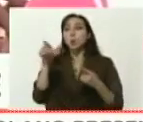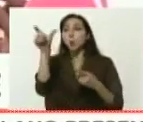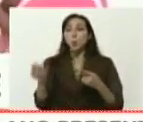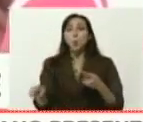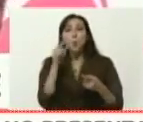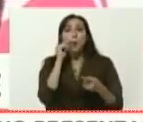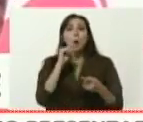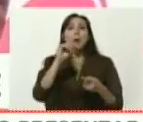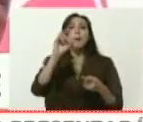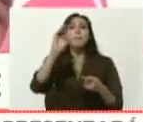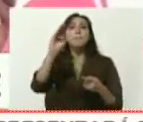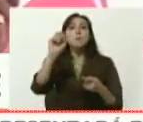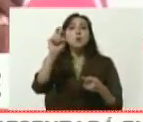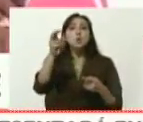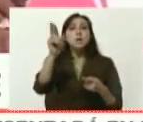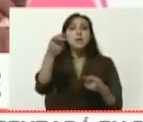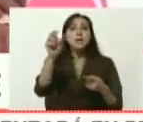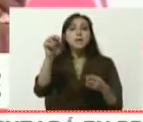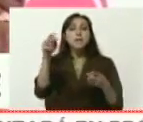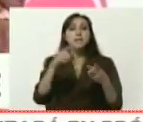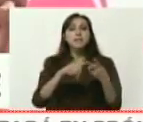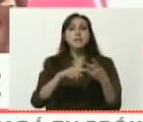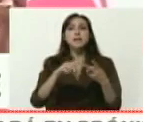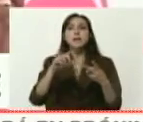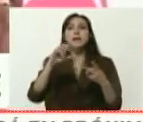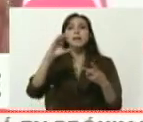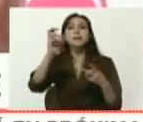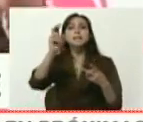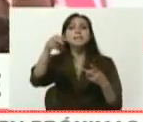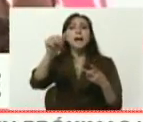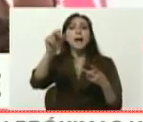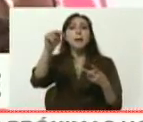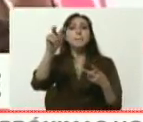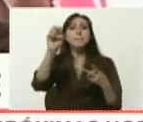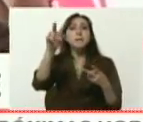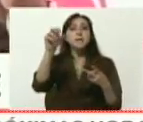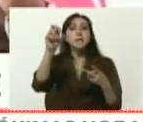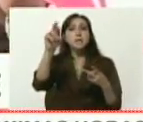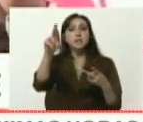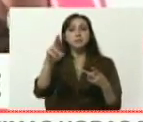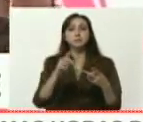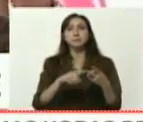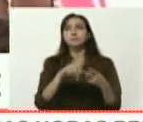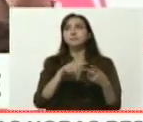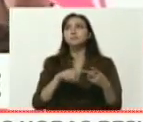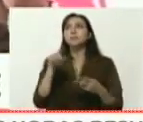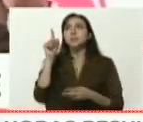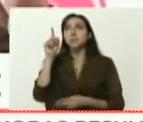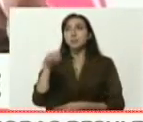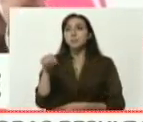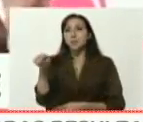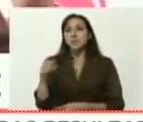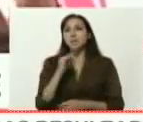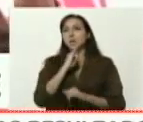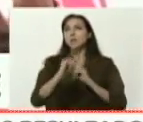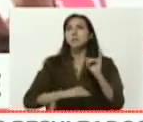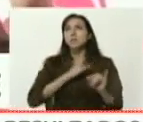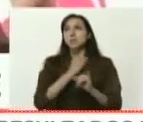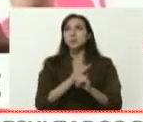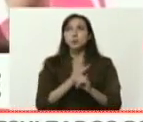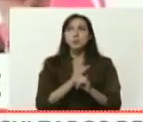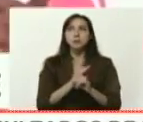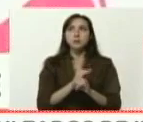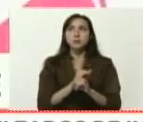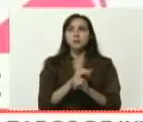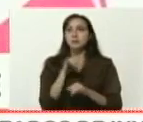Orr y Sarah Chamber. Aquí está la internacional. Aquí